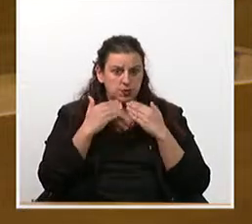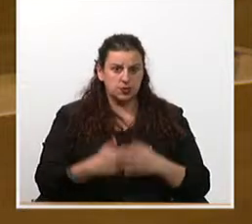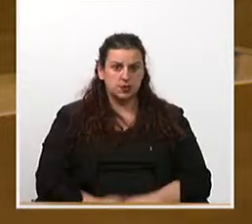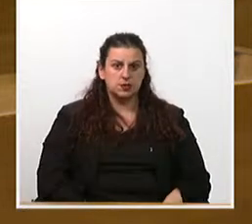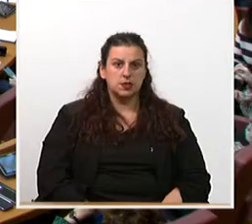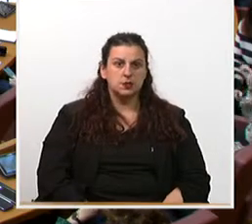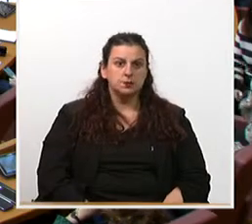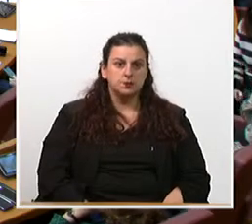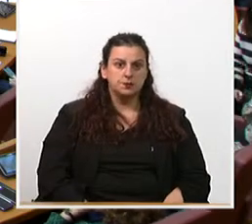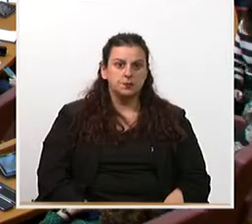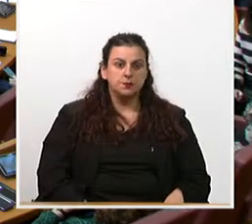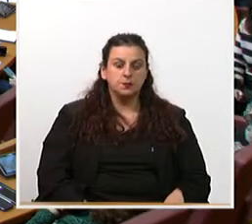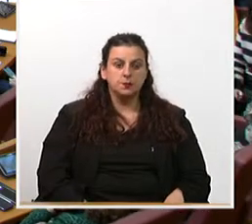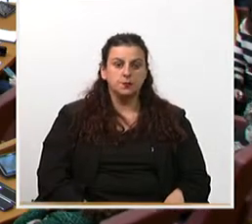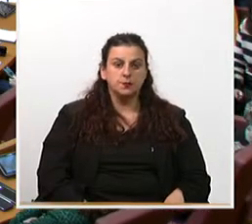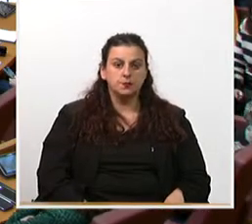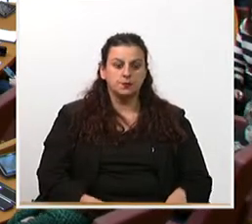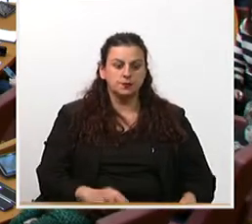Muchas